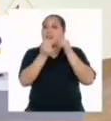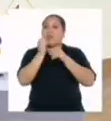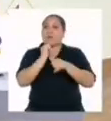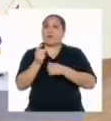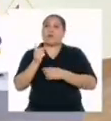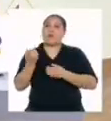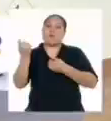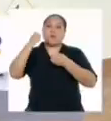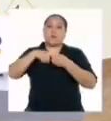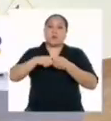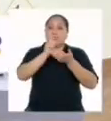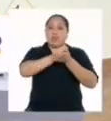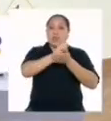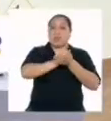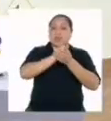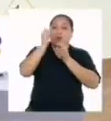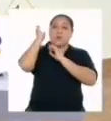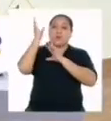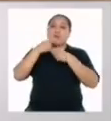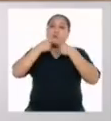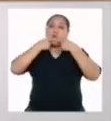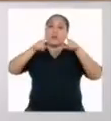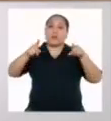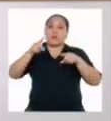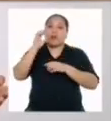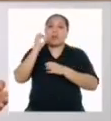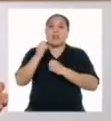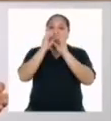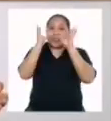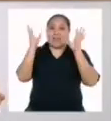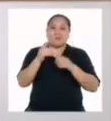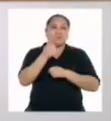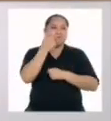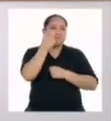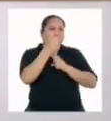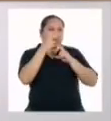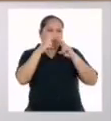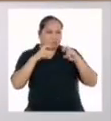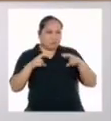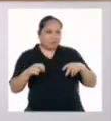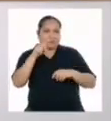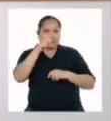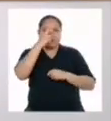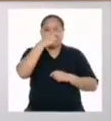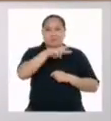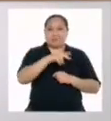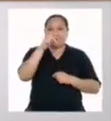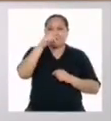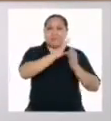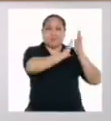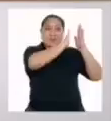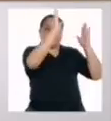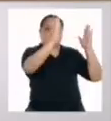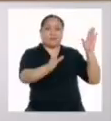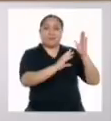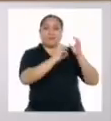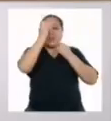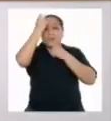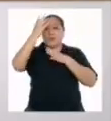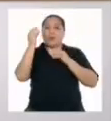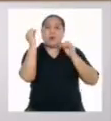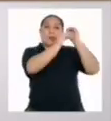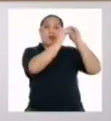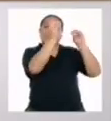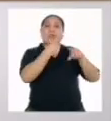También puedo insertar un texto expositivo para anunciar la fecha. Muy buen análisis. Como te das cuenta, en el mural informativo